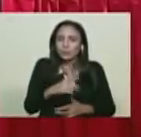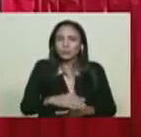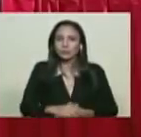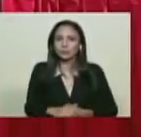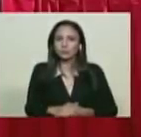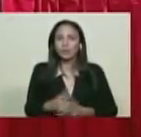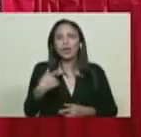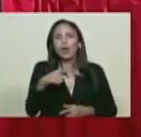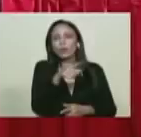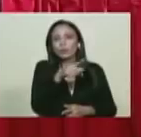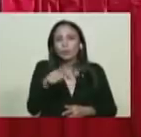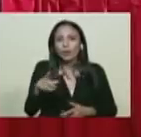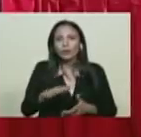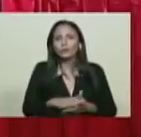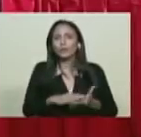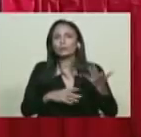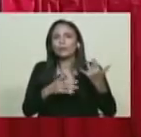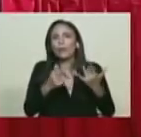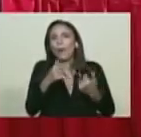Son unos verdaderos hijos